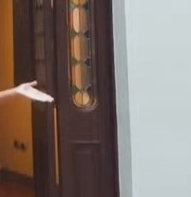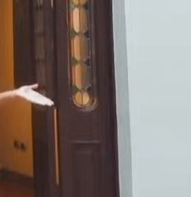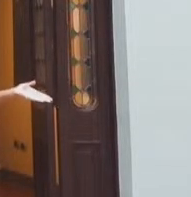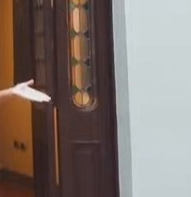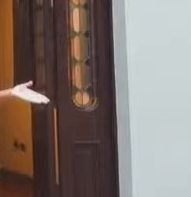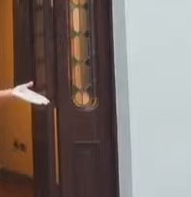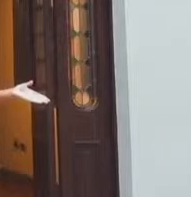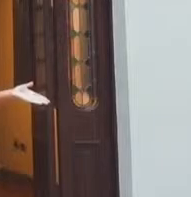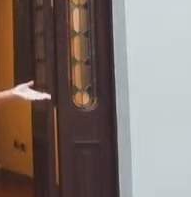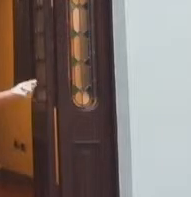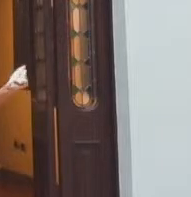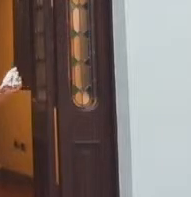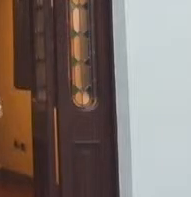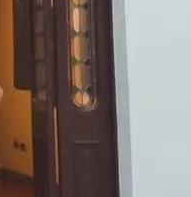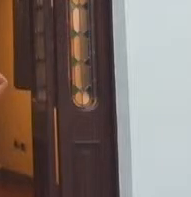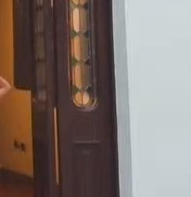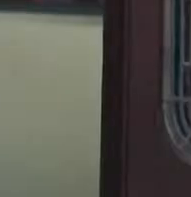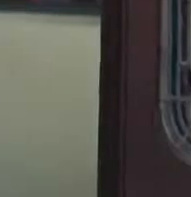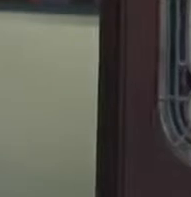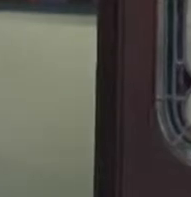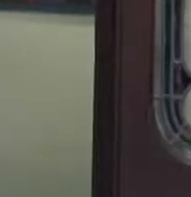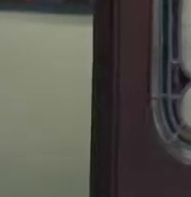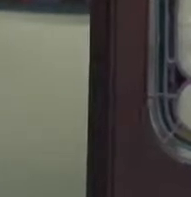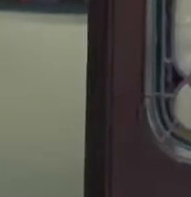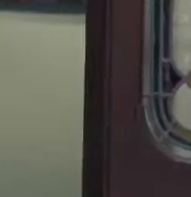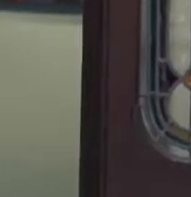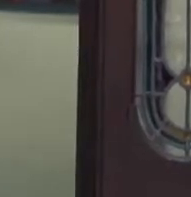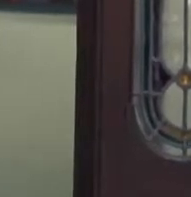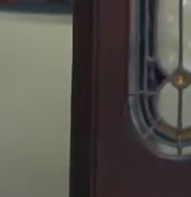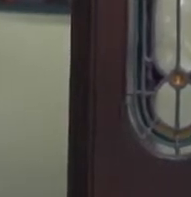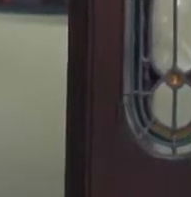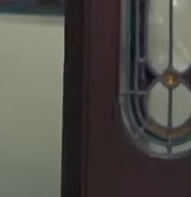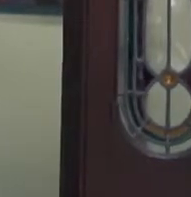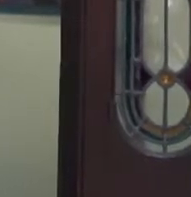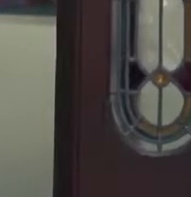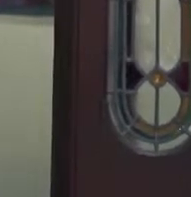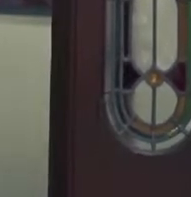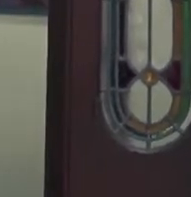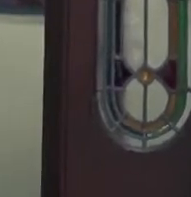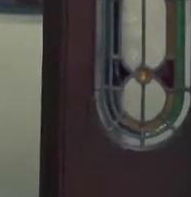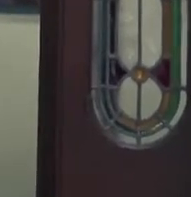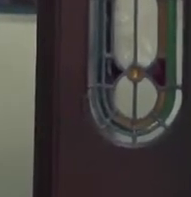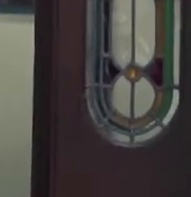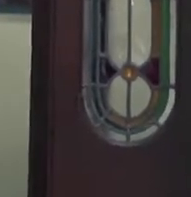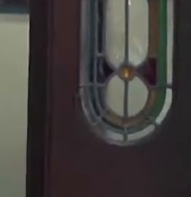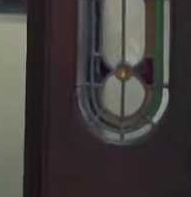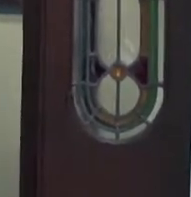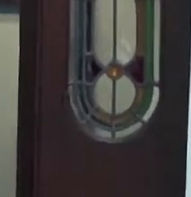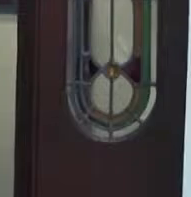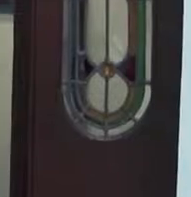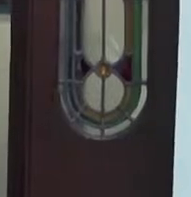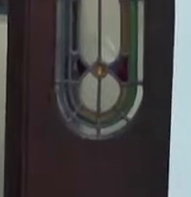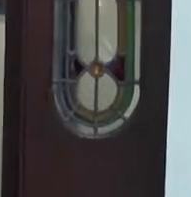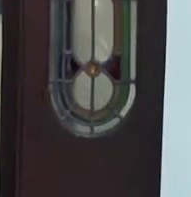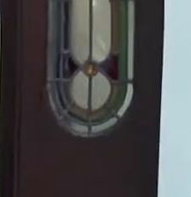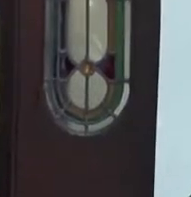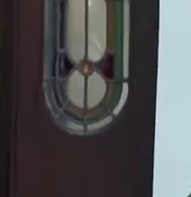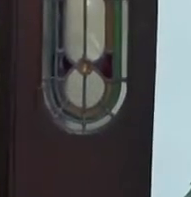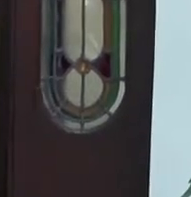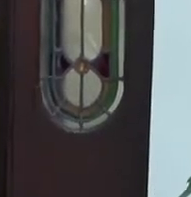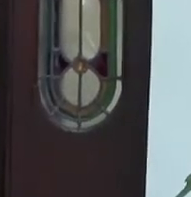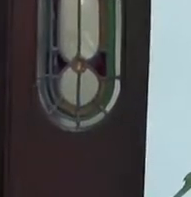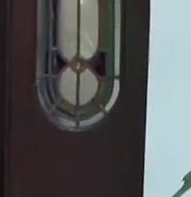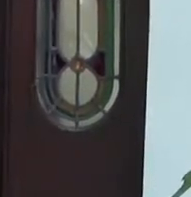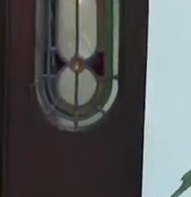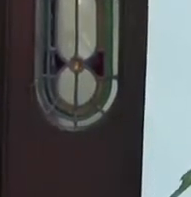del concurso nacional de Wailash. Semana a semana conoceremos más de las festividades que se darán en el marco de la conmemoración